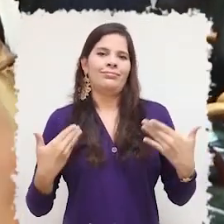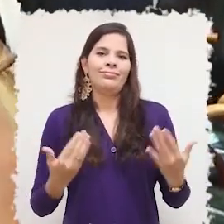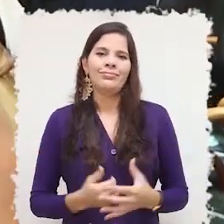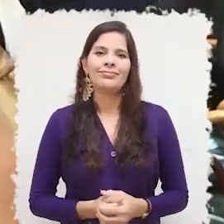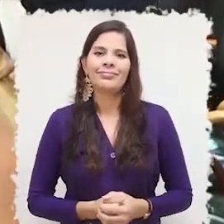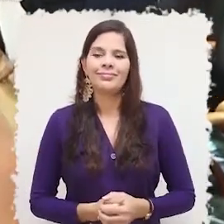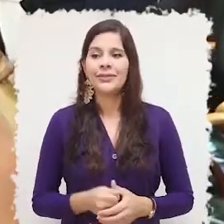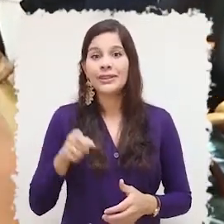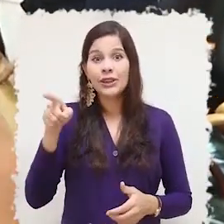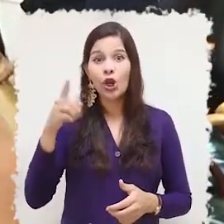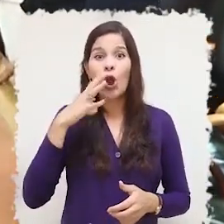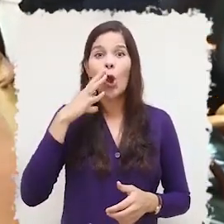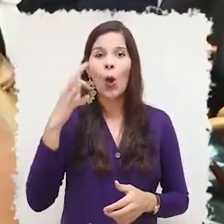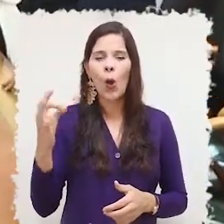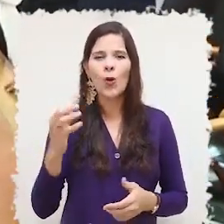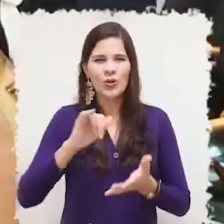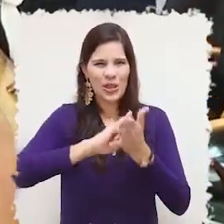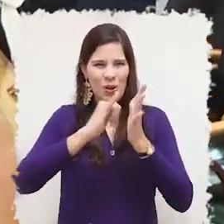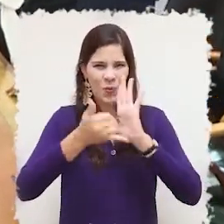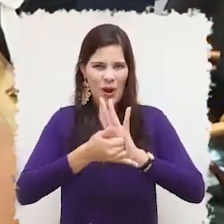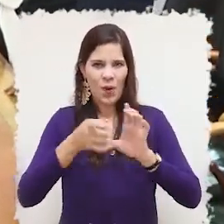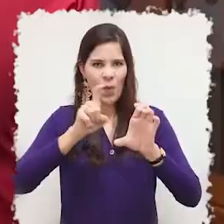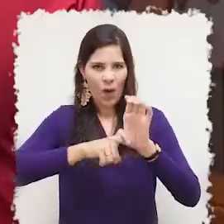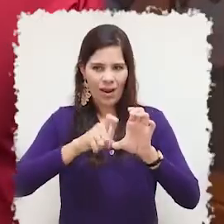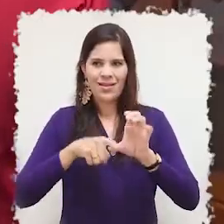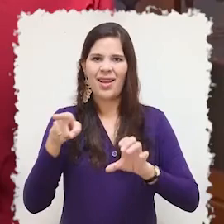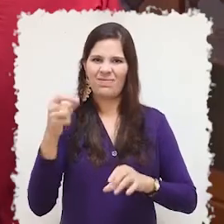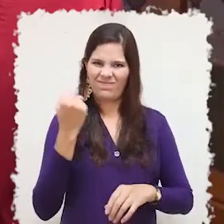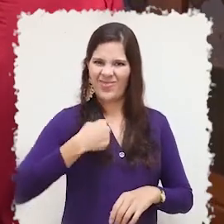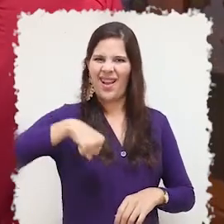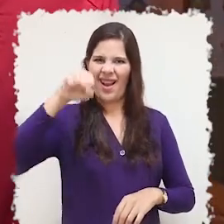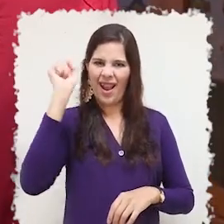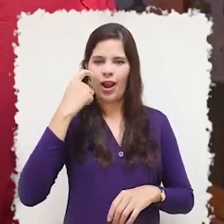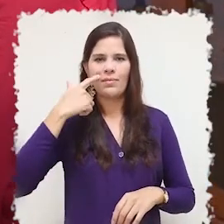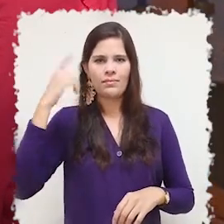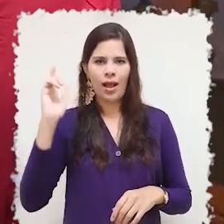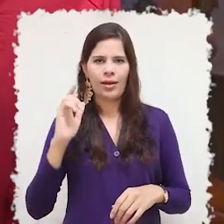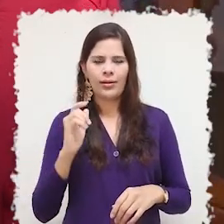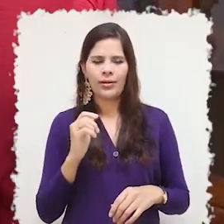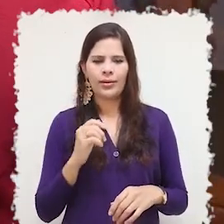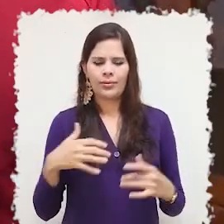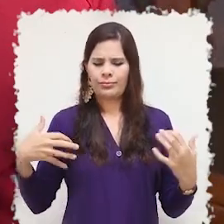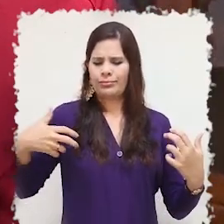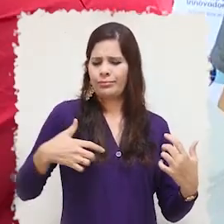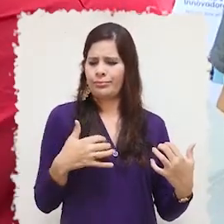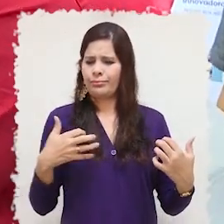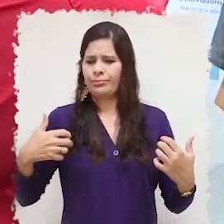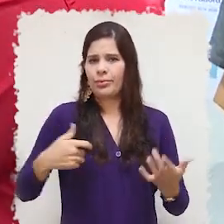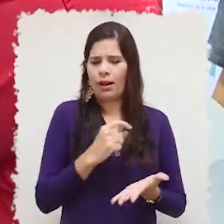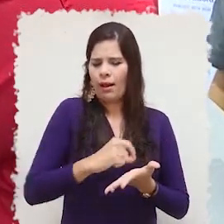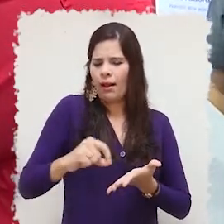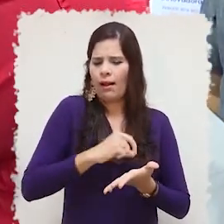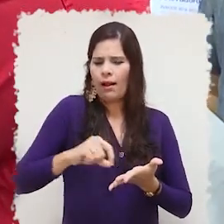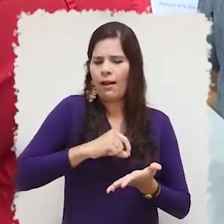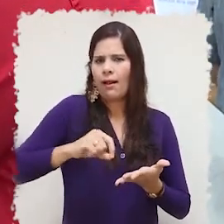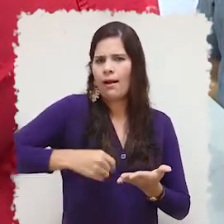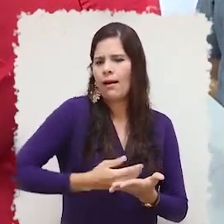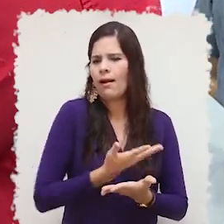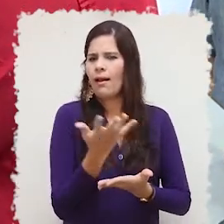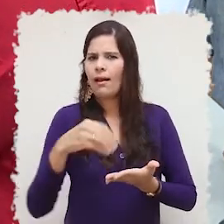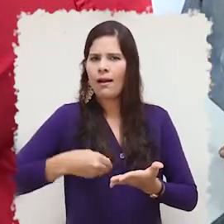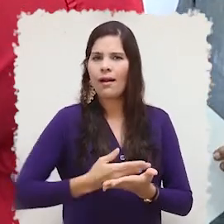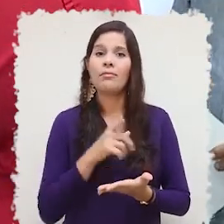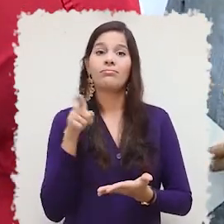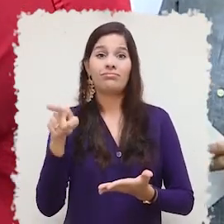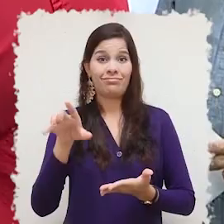destacado como ganador del Festival de Compositores de San Juan del Cesar, siendo uno de los compositores preferidos de cantantes vallenatos reconocidos a nivel